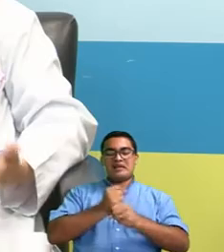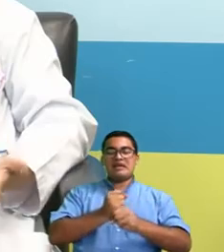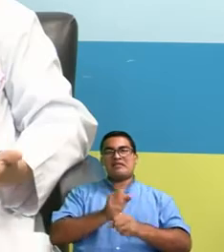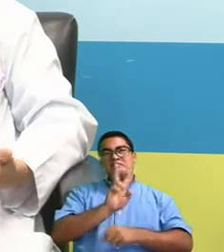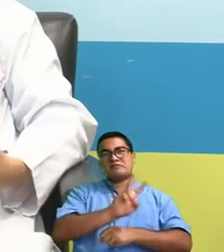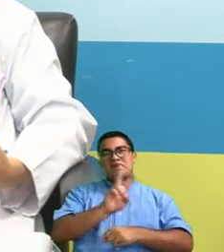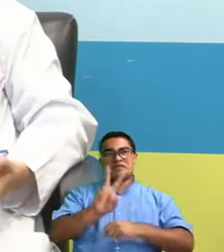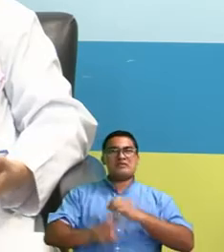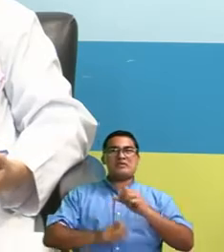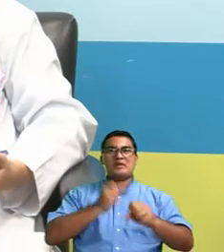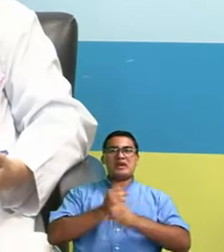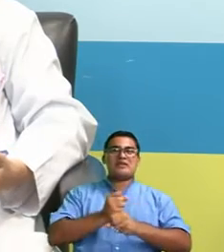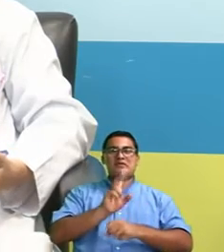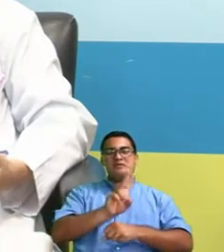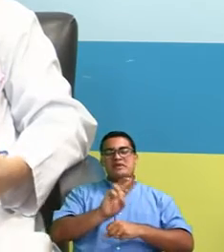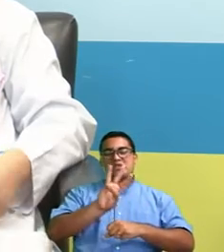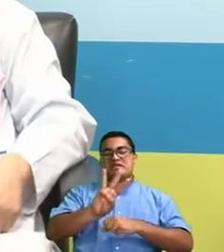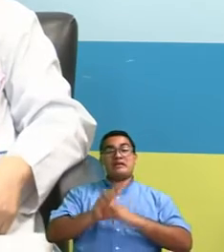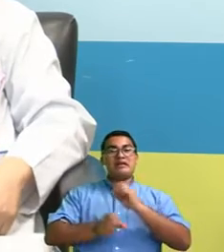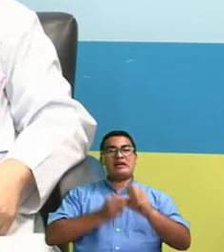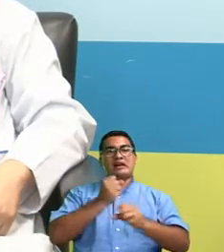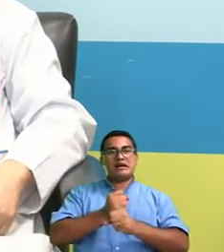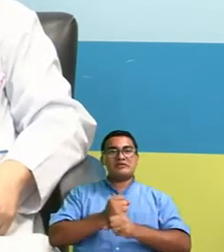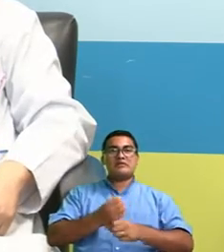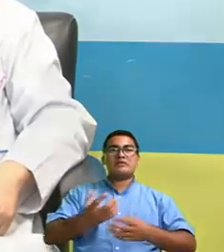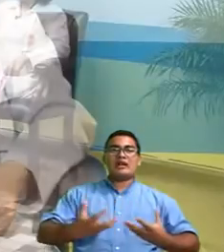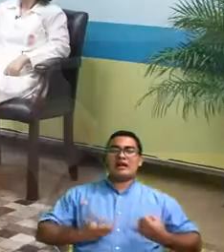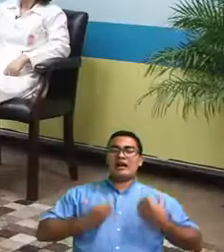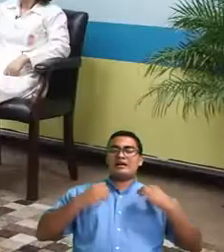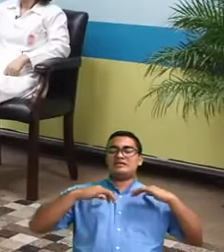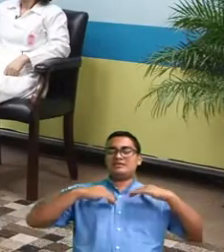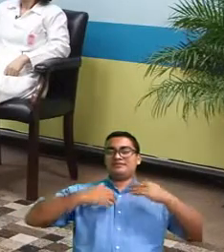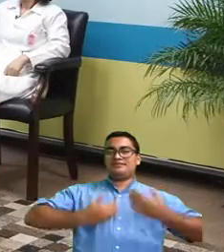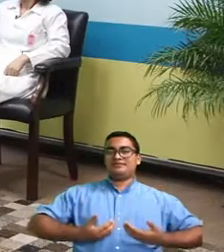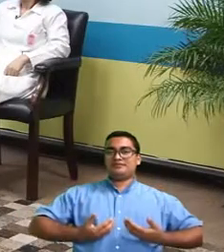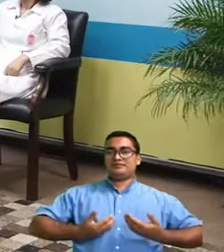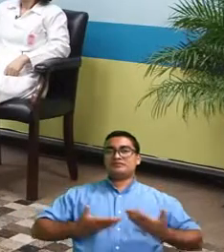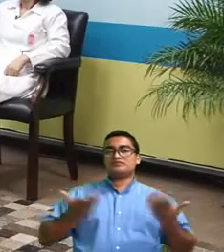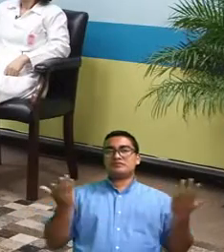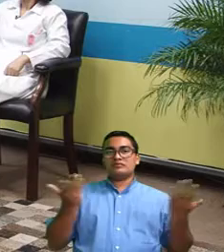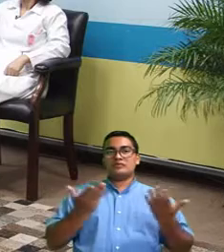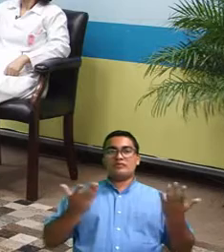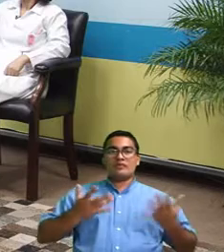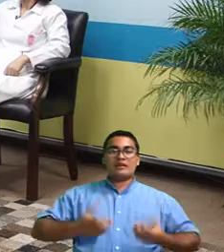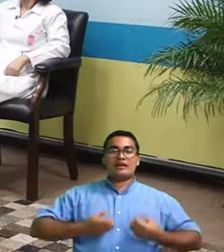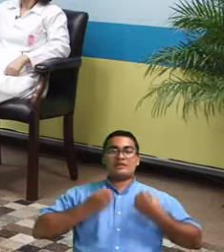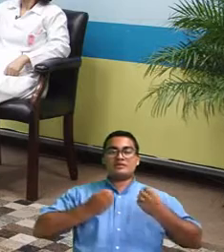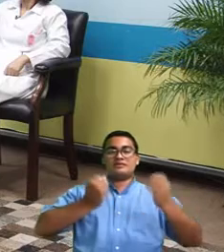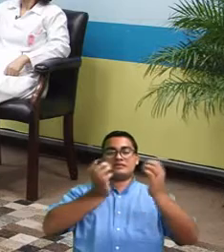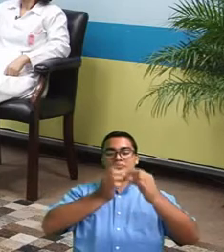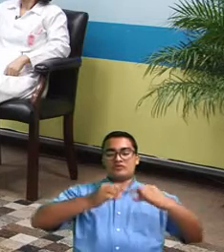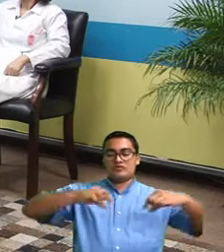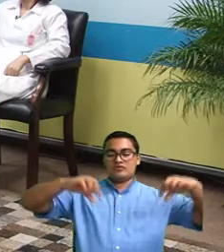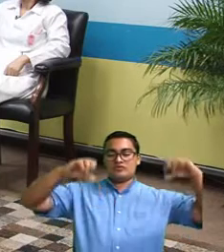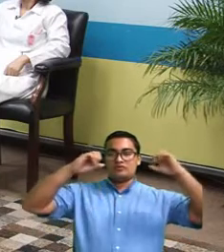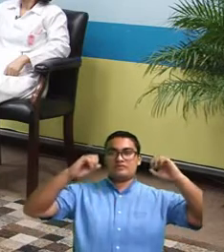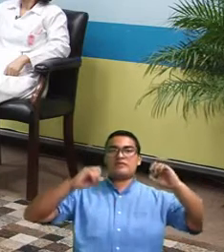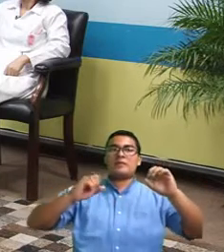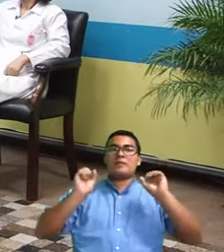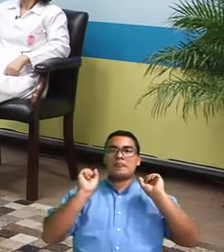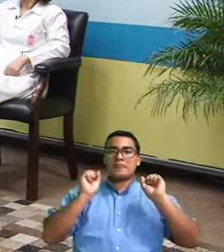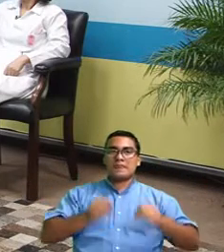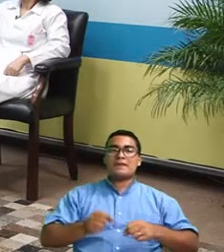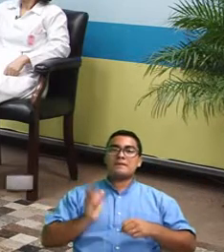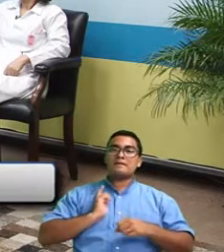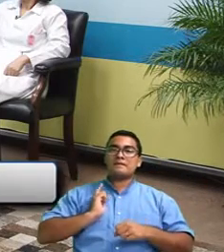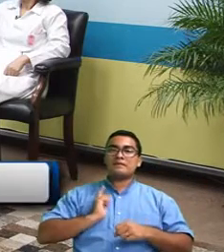años, 23 años con un cáncer de mama. Por ejemplo, ¿qué inciden en el cáncer cervicuterino para que lo tenga?